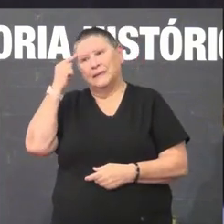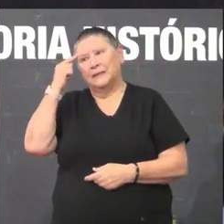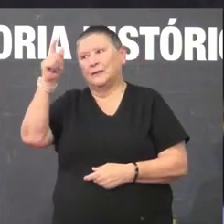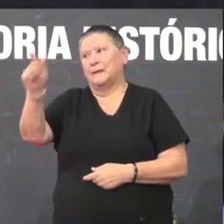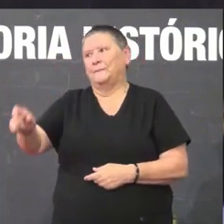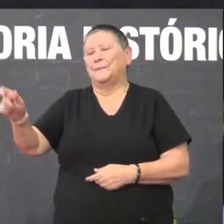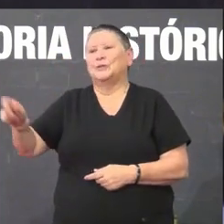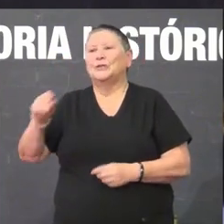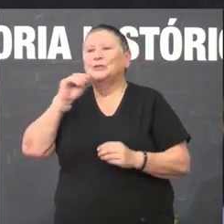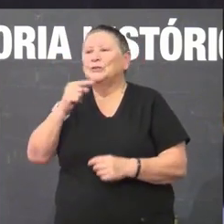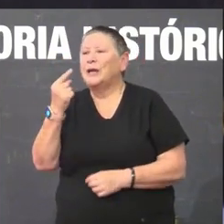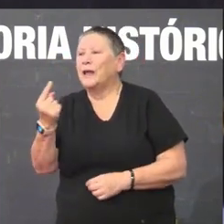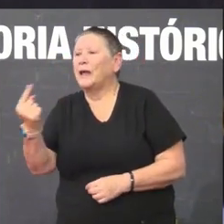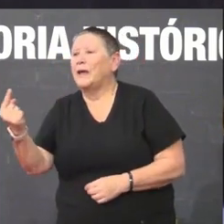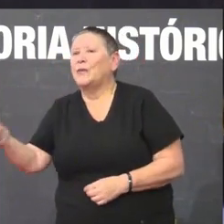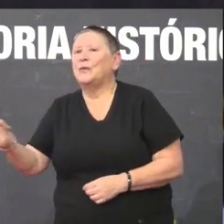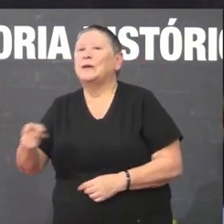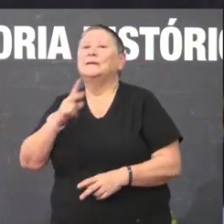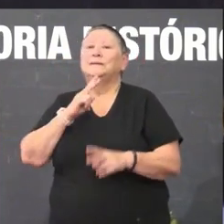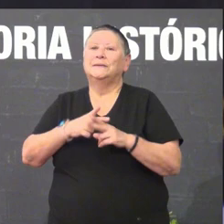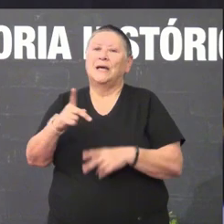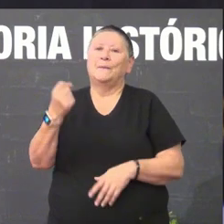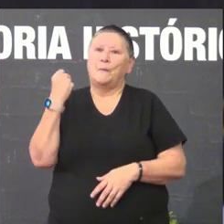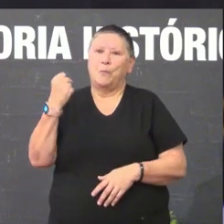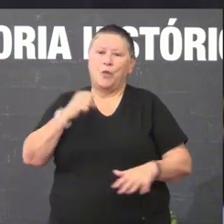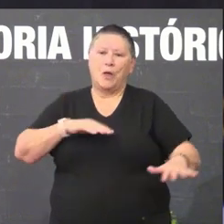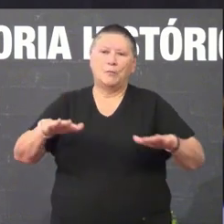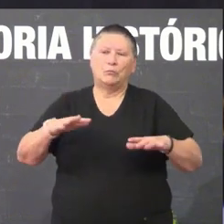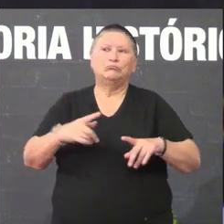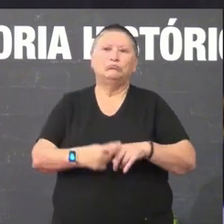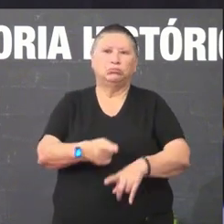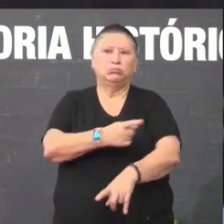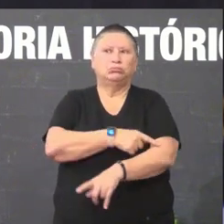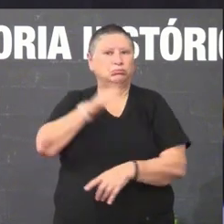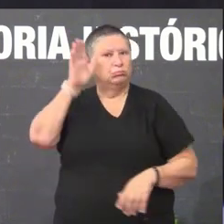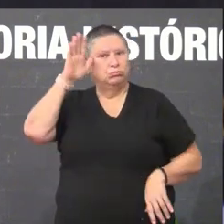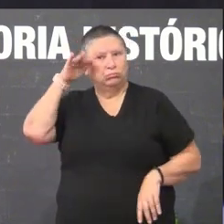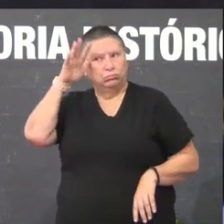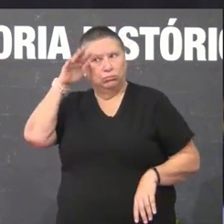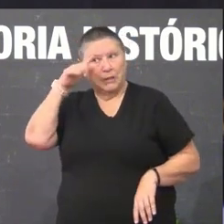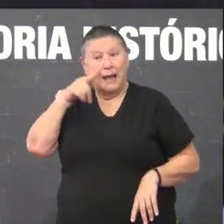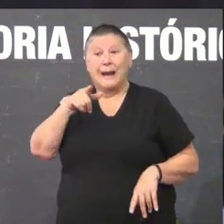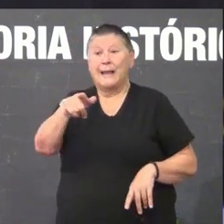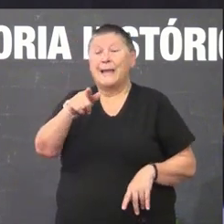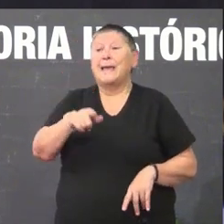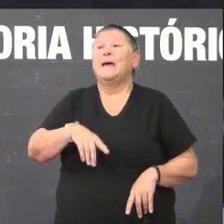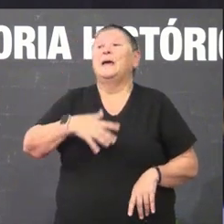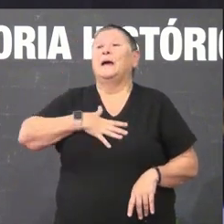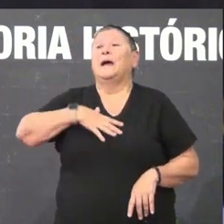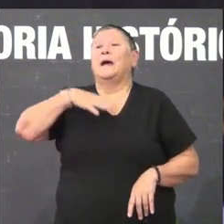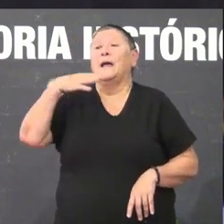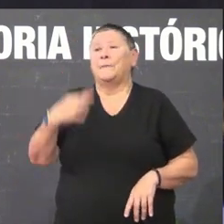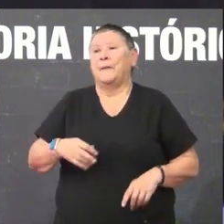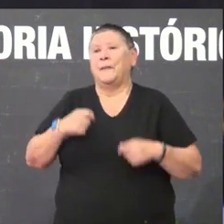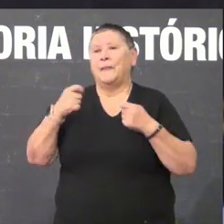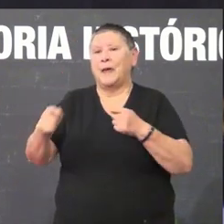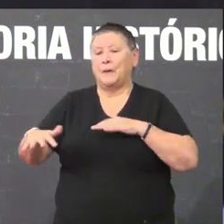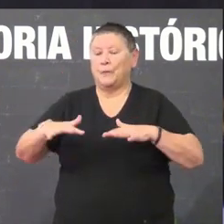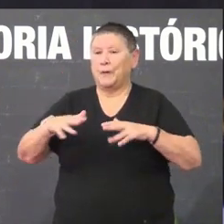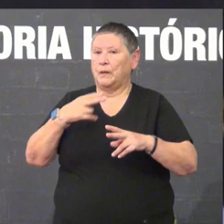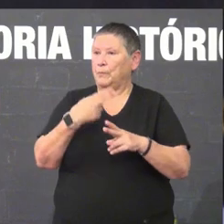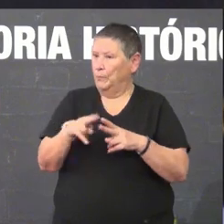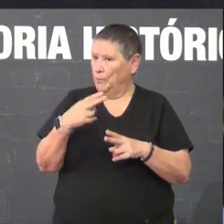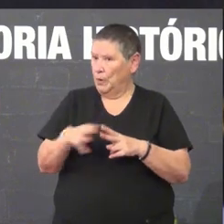eso tiene un poder movilizador brutal tiene una capacidad para generar una pasión política y una movilización política